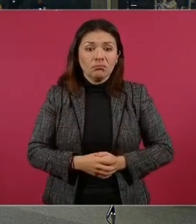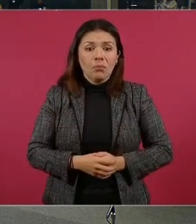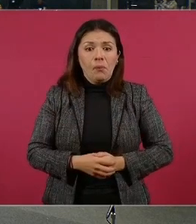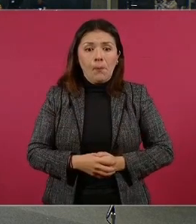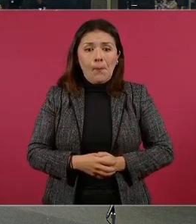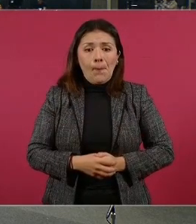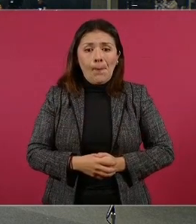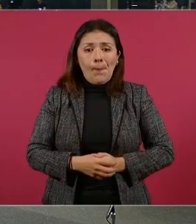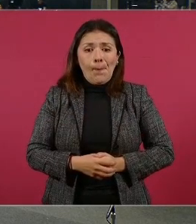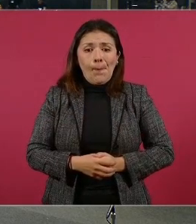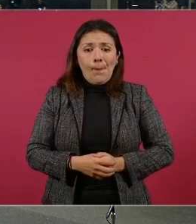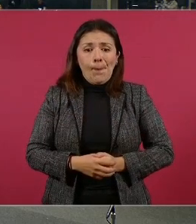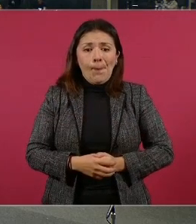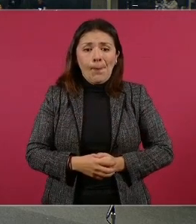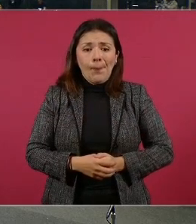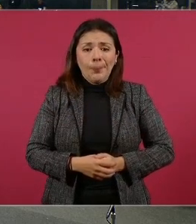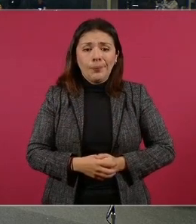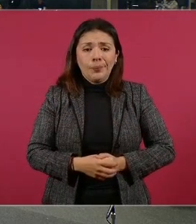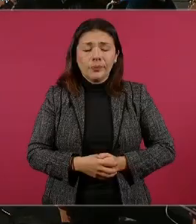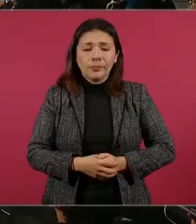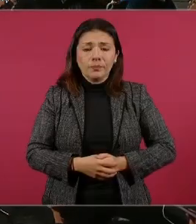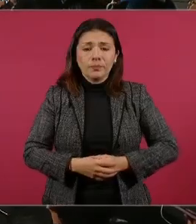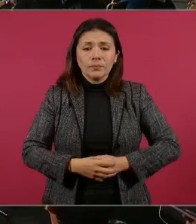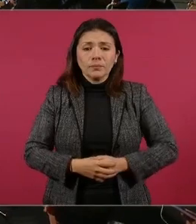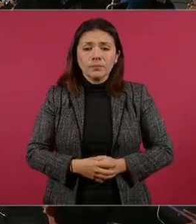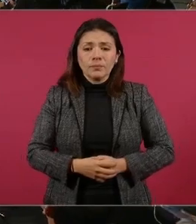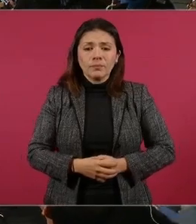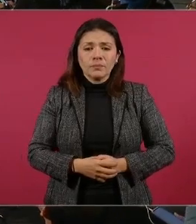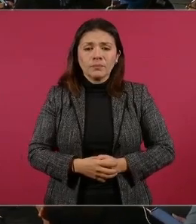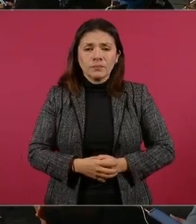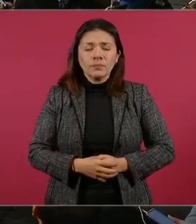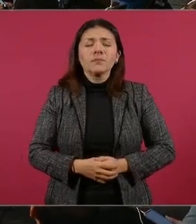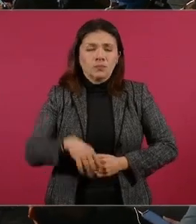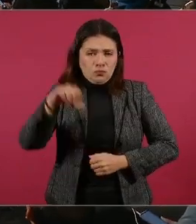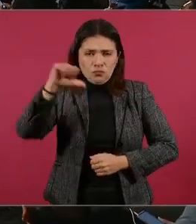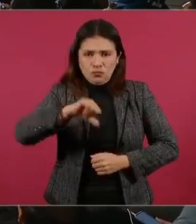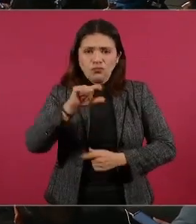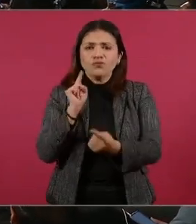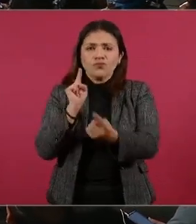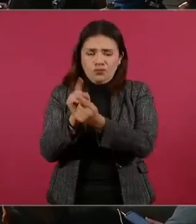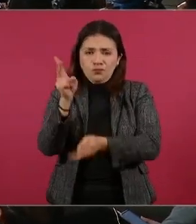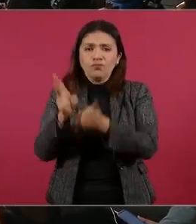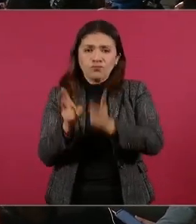ver sí se les